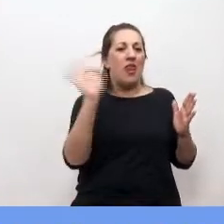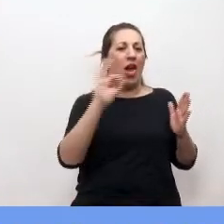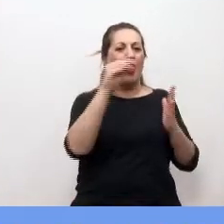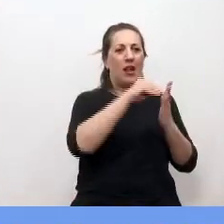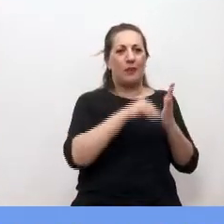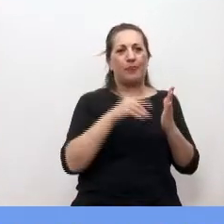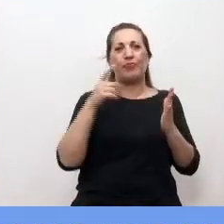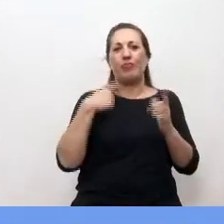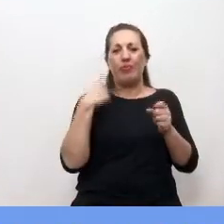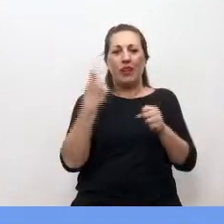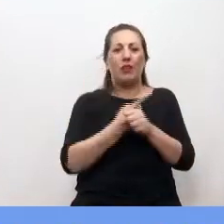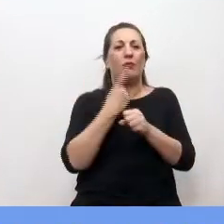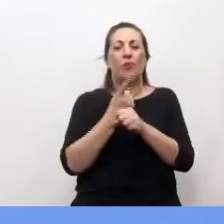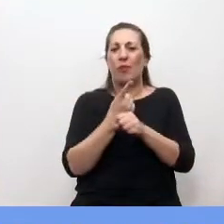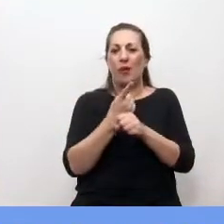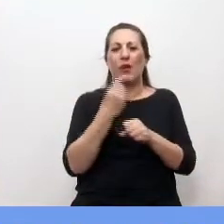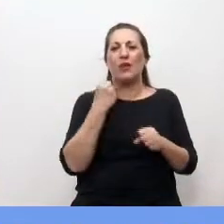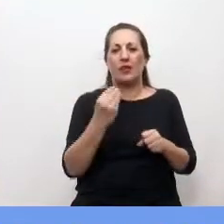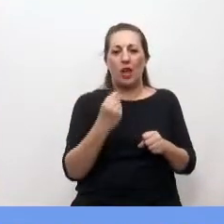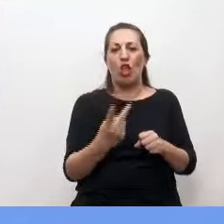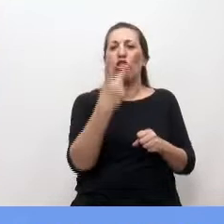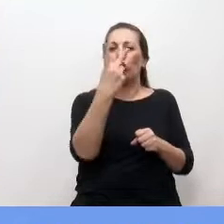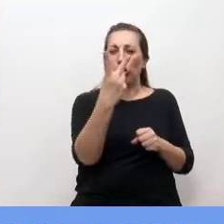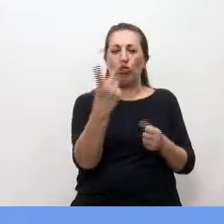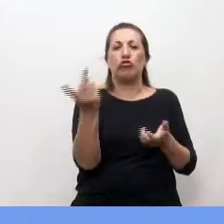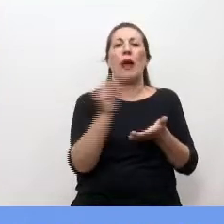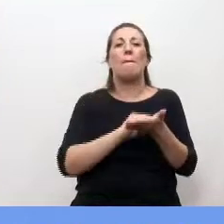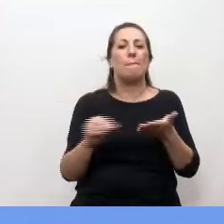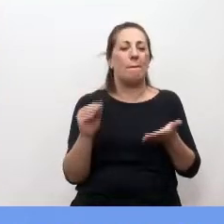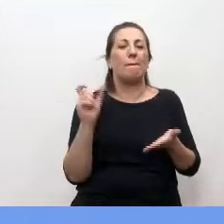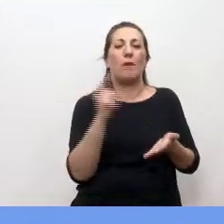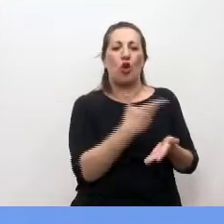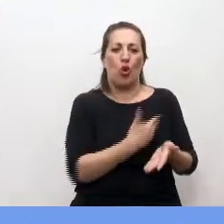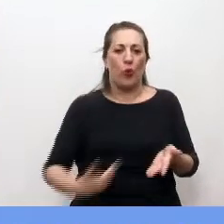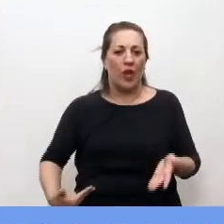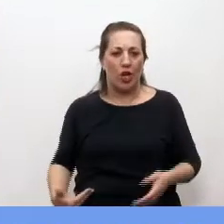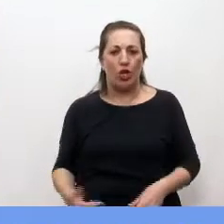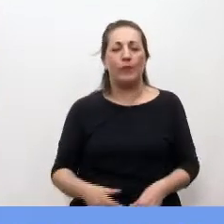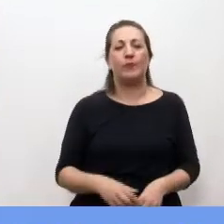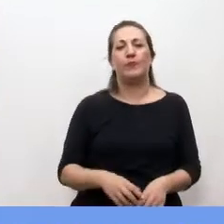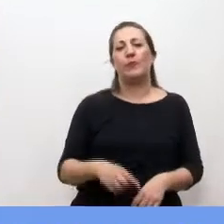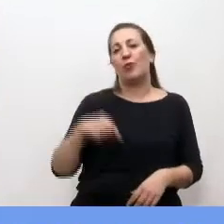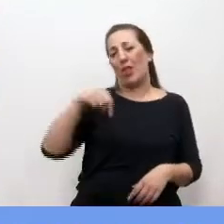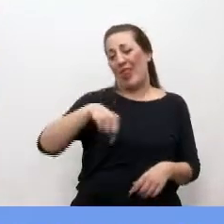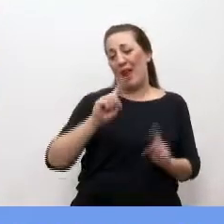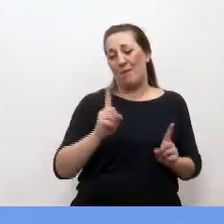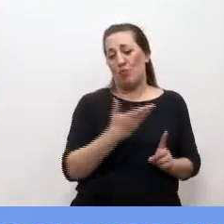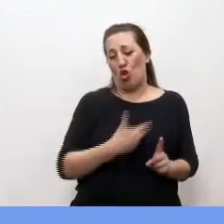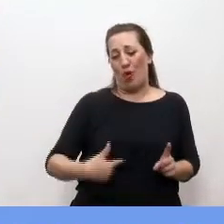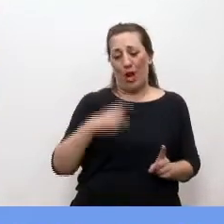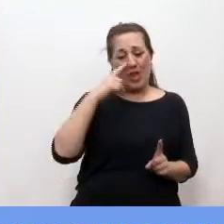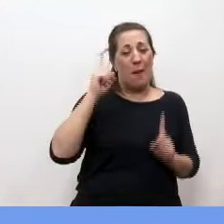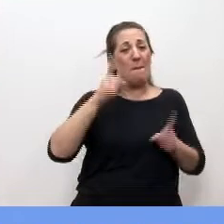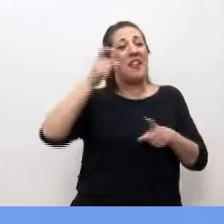declarar las declaraciones textuales de dos funcionarios del gobierno ahora actual pero también anterior